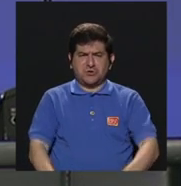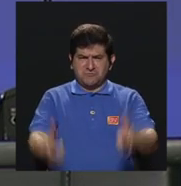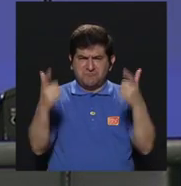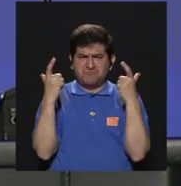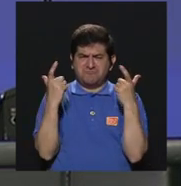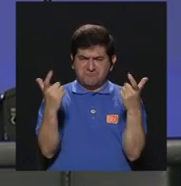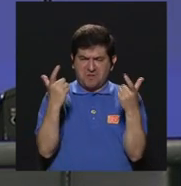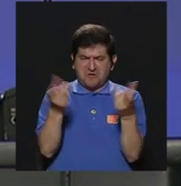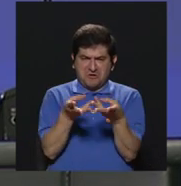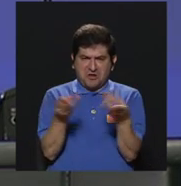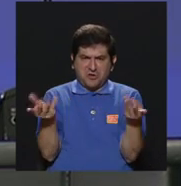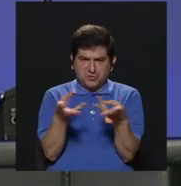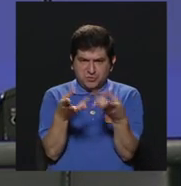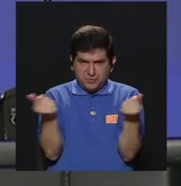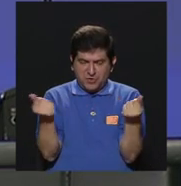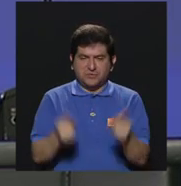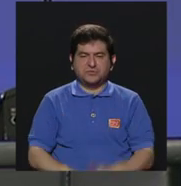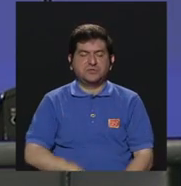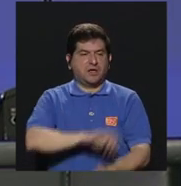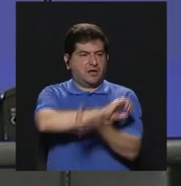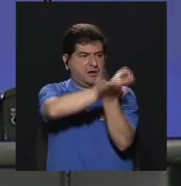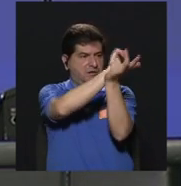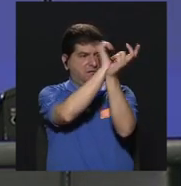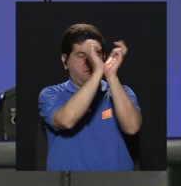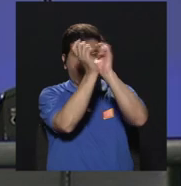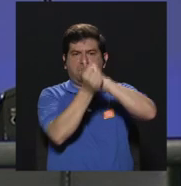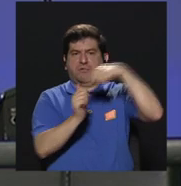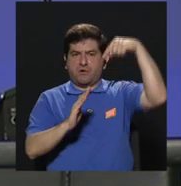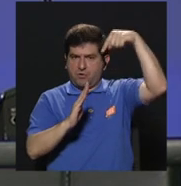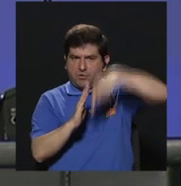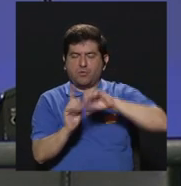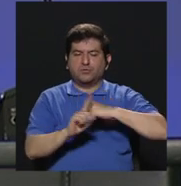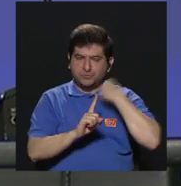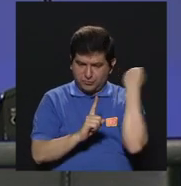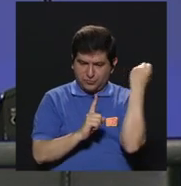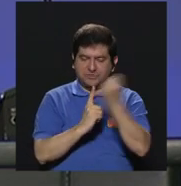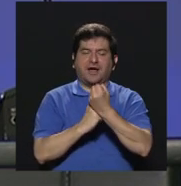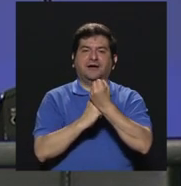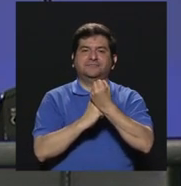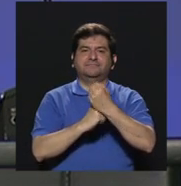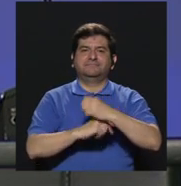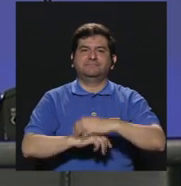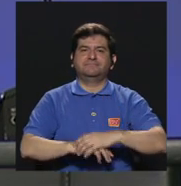fortunas que produce han cambiado profundamente nuestras sociedades.